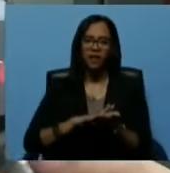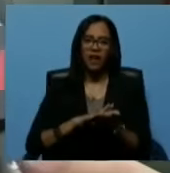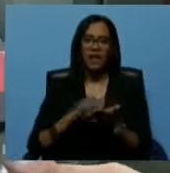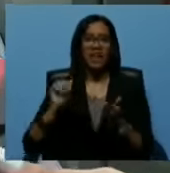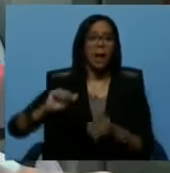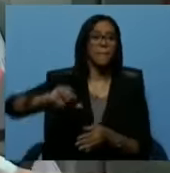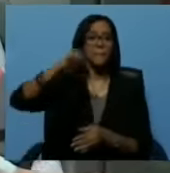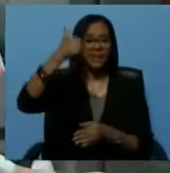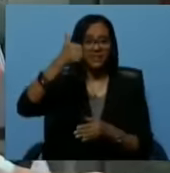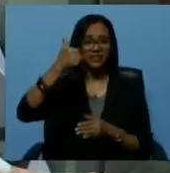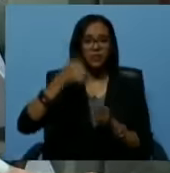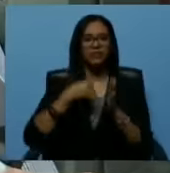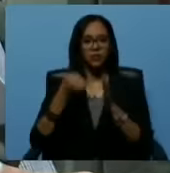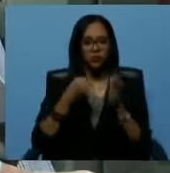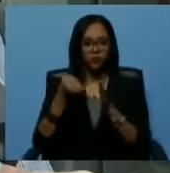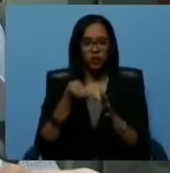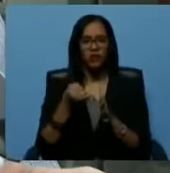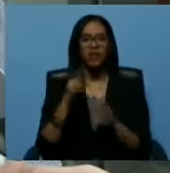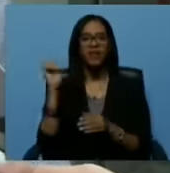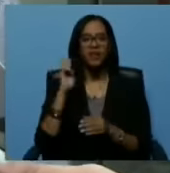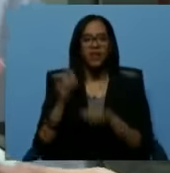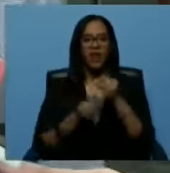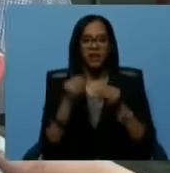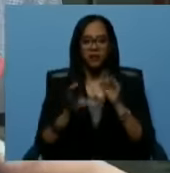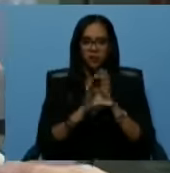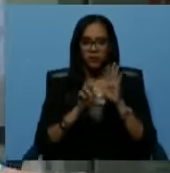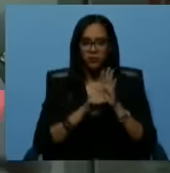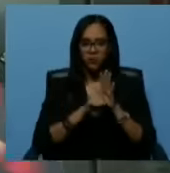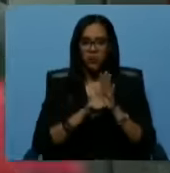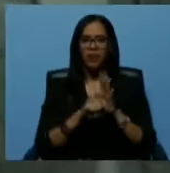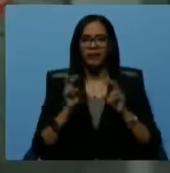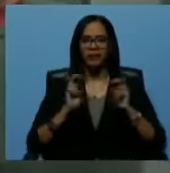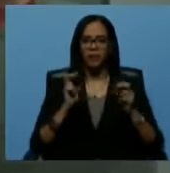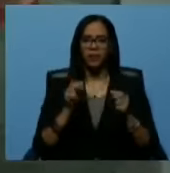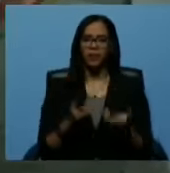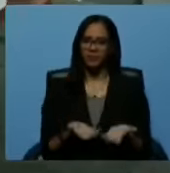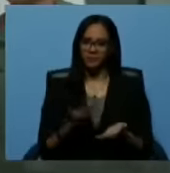Venezuela creó en su Constitución para este tipo de asuntos. Bueno, gracias a ustedes.